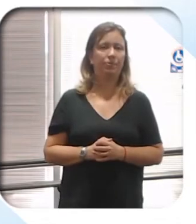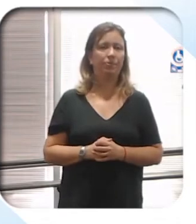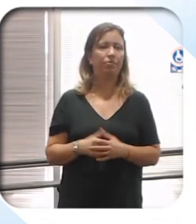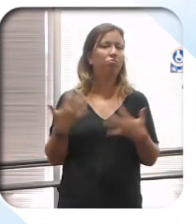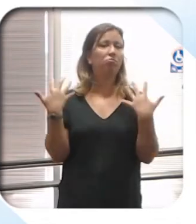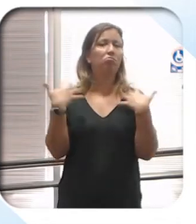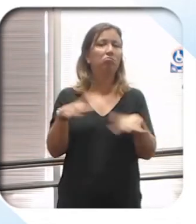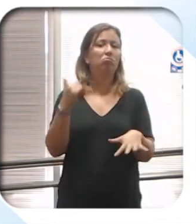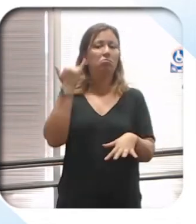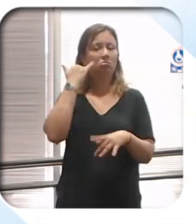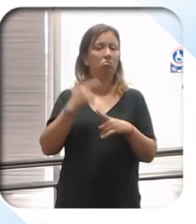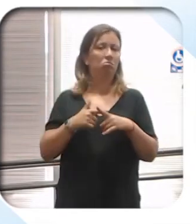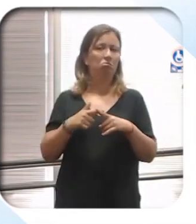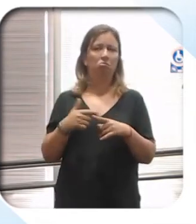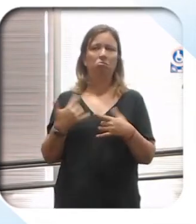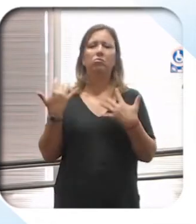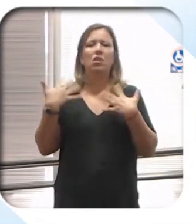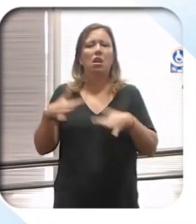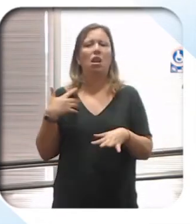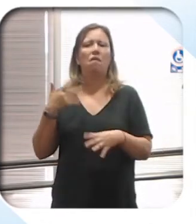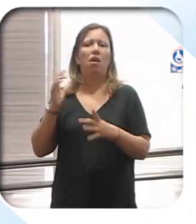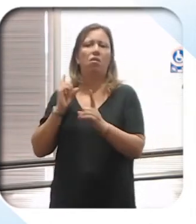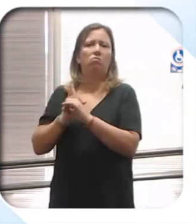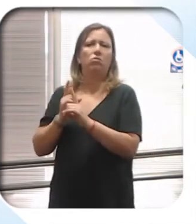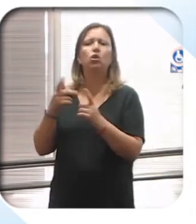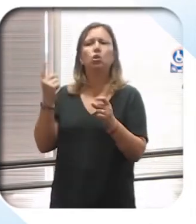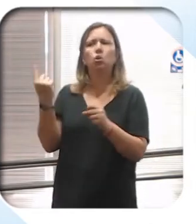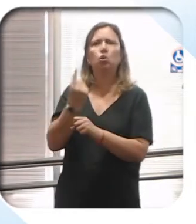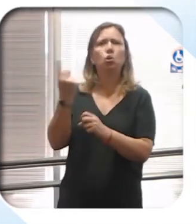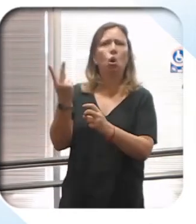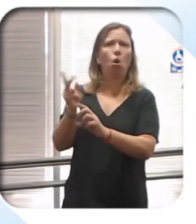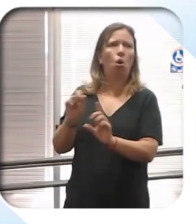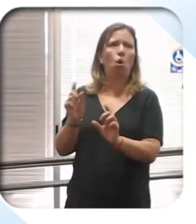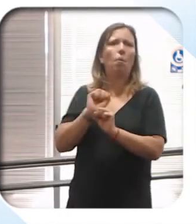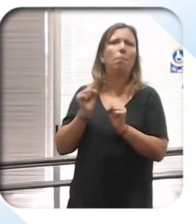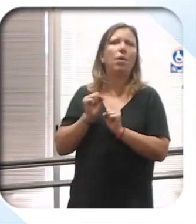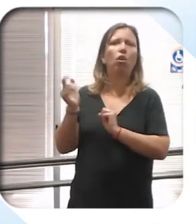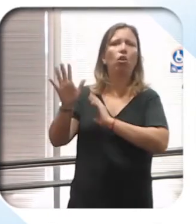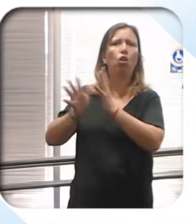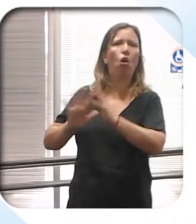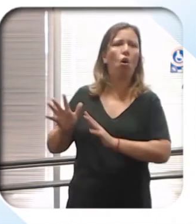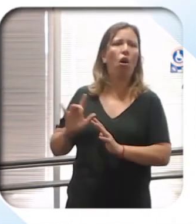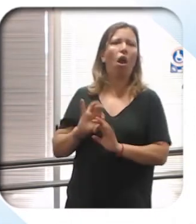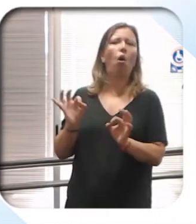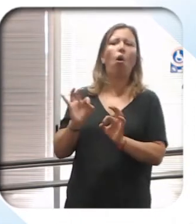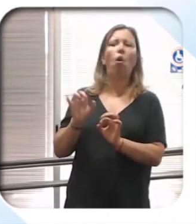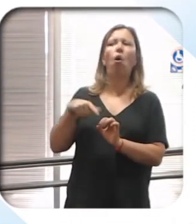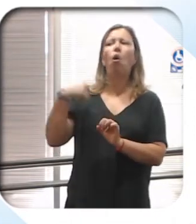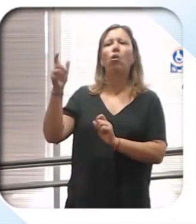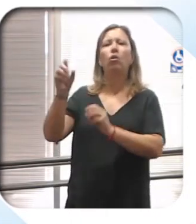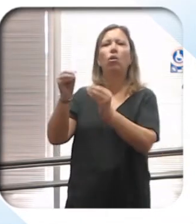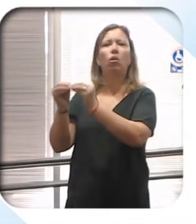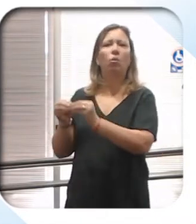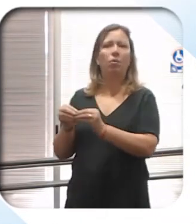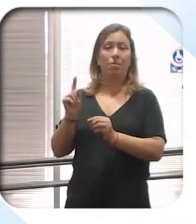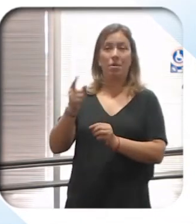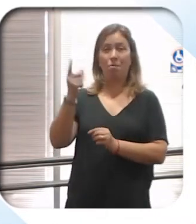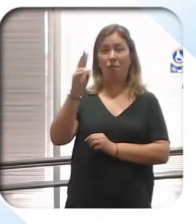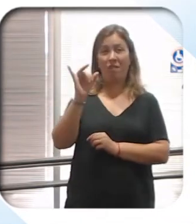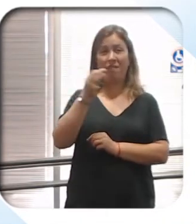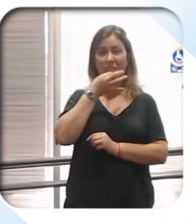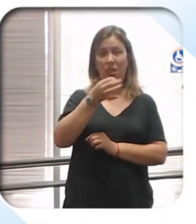Negación de la sexual, negación de la intimidad. No lo dejan solo por miedo a que se toque, por miedo a que se toque con otro chico, como hoy decía